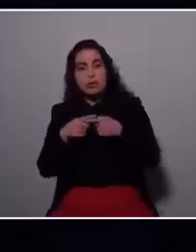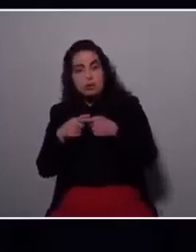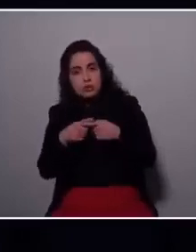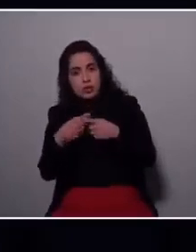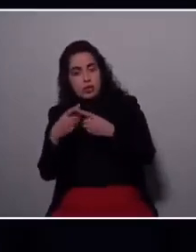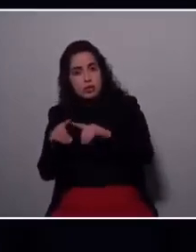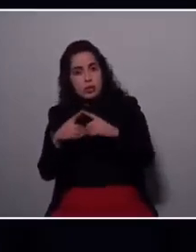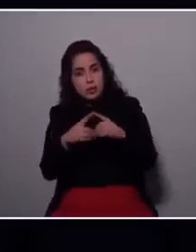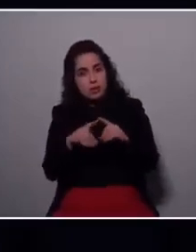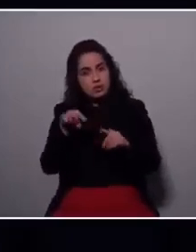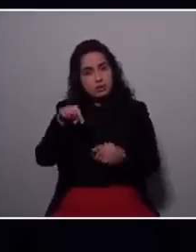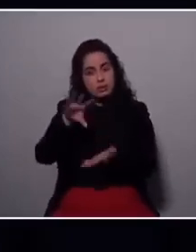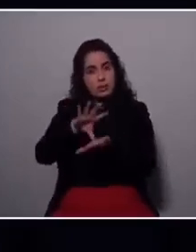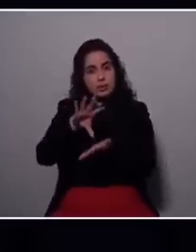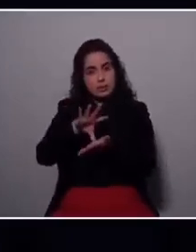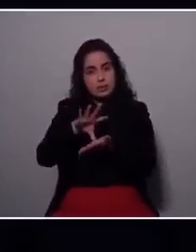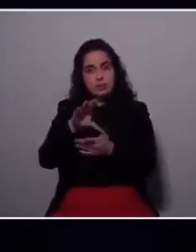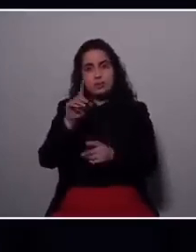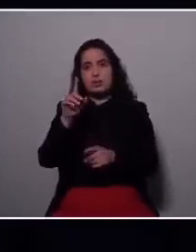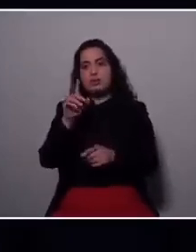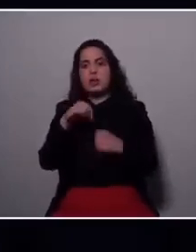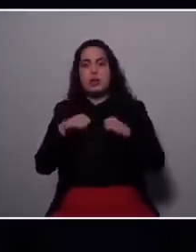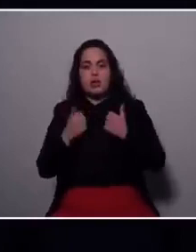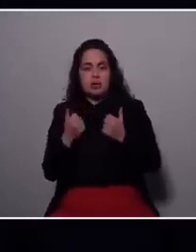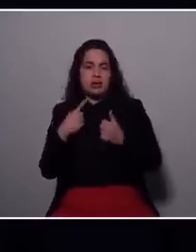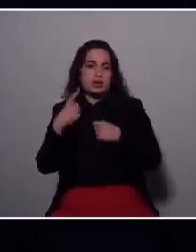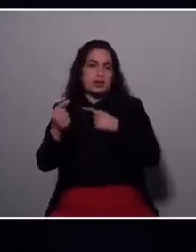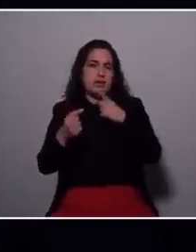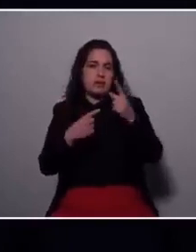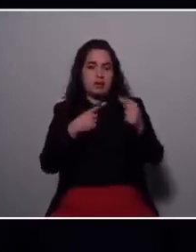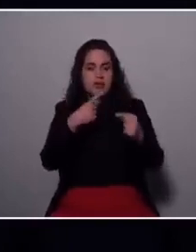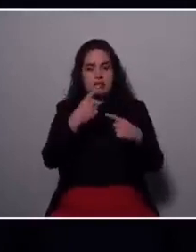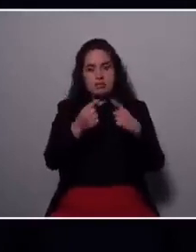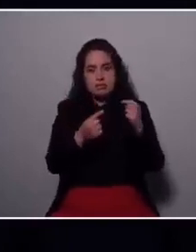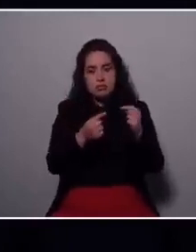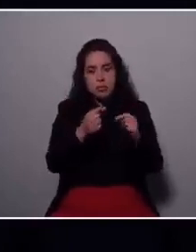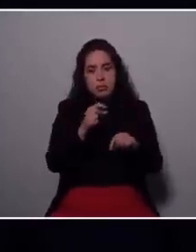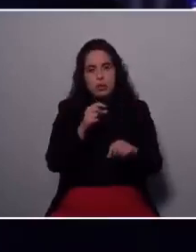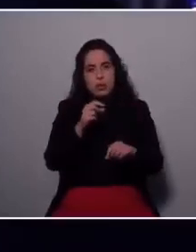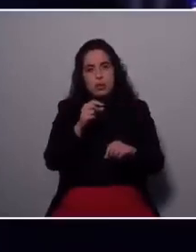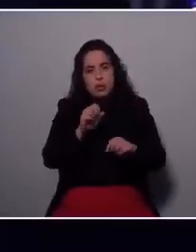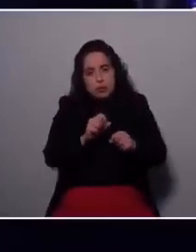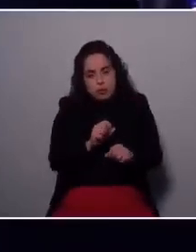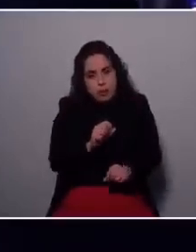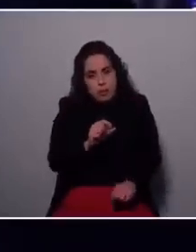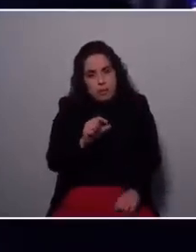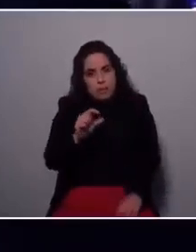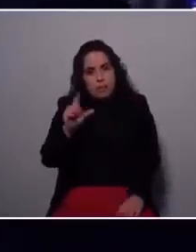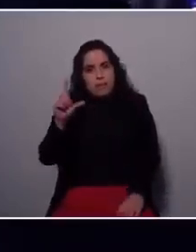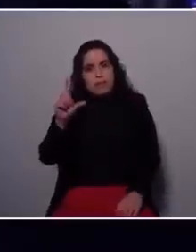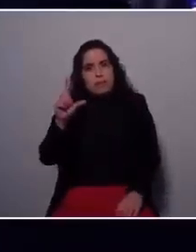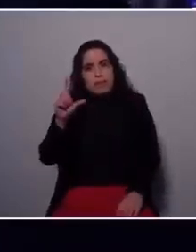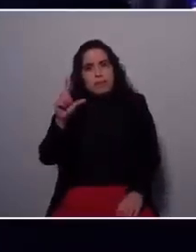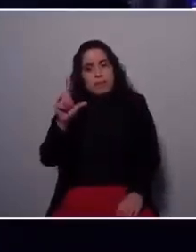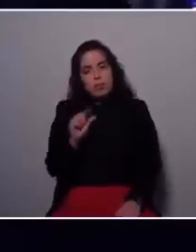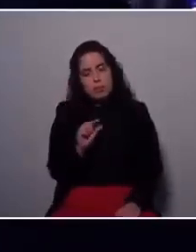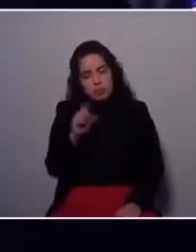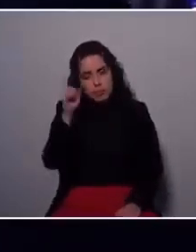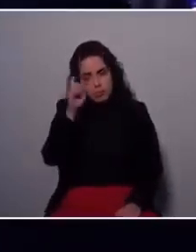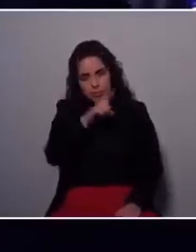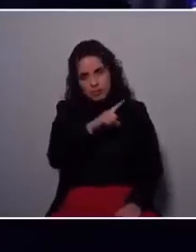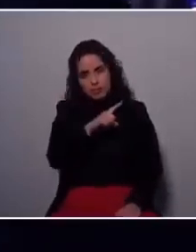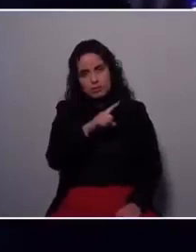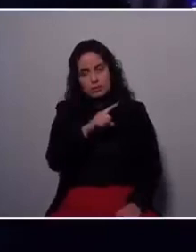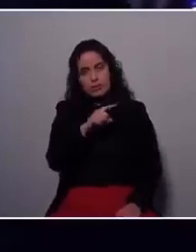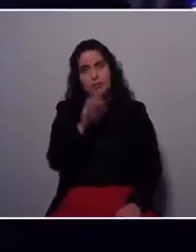van. Tiene la desventaja que emprender es mucho más difícil. Y tiene la desventaja que los grandes siguen siendo grandes porque